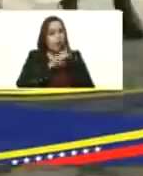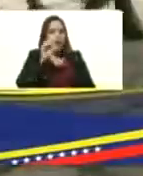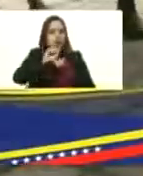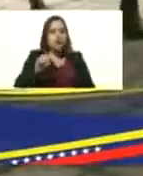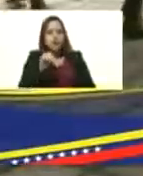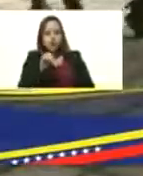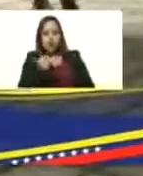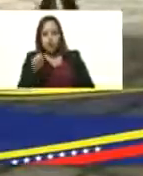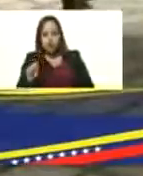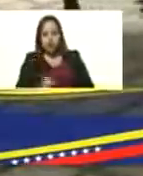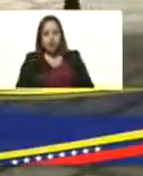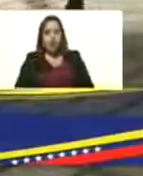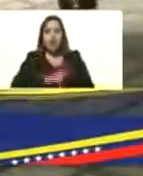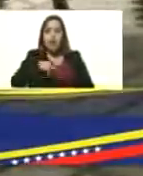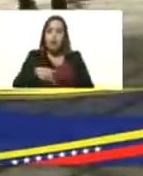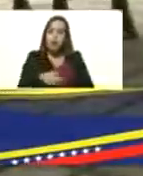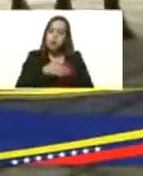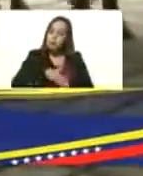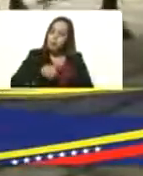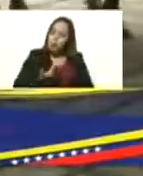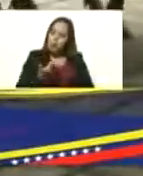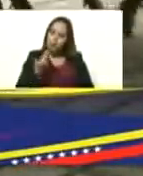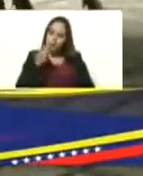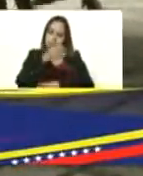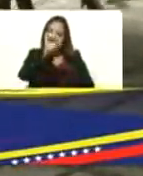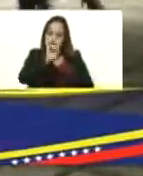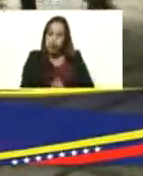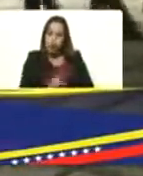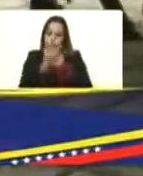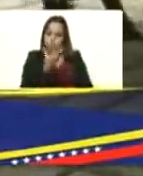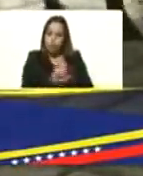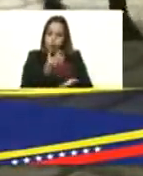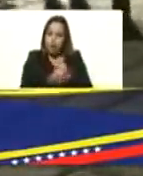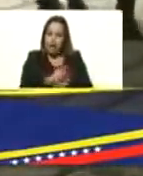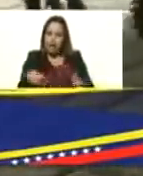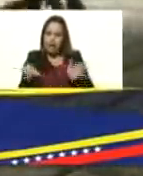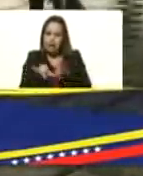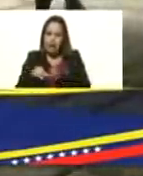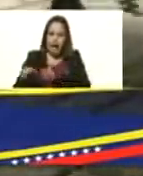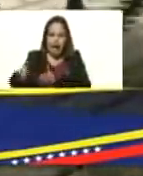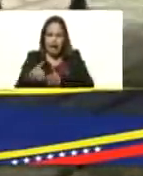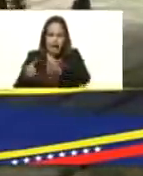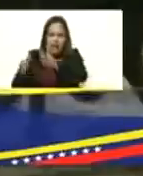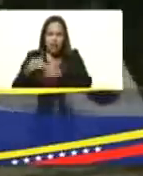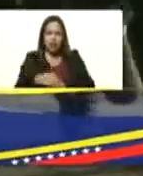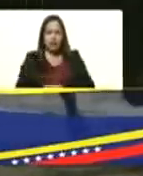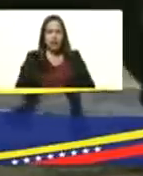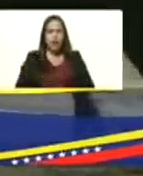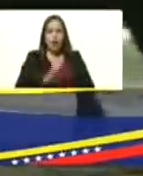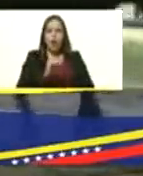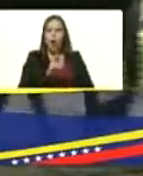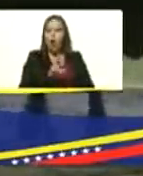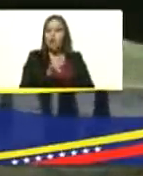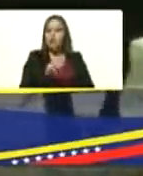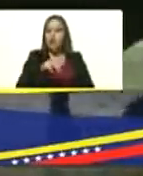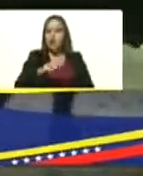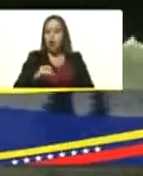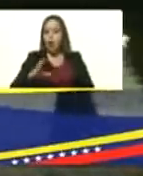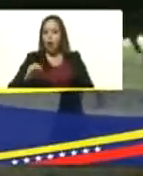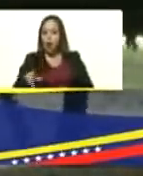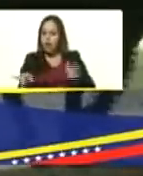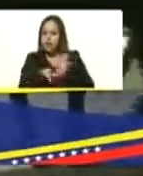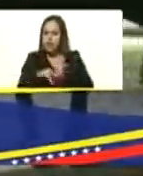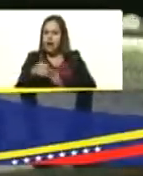ir al sur del estado monagas a la ribera de nuestro río padre el orinoco donde también